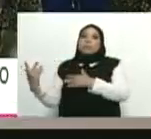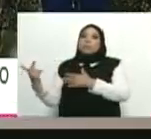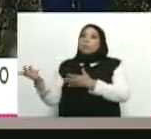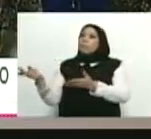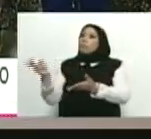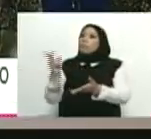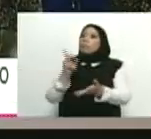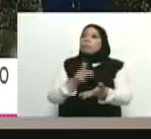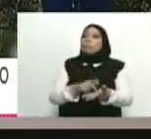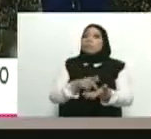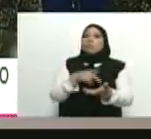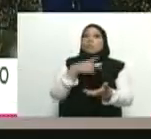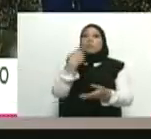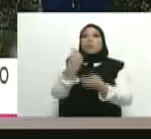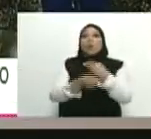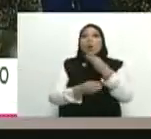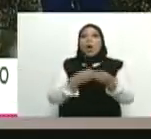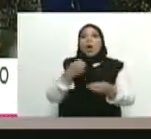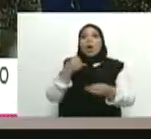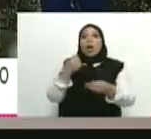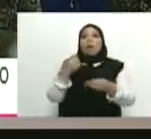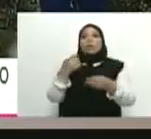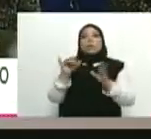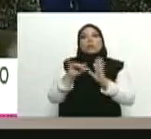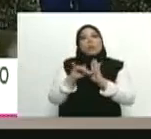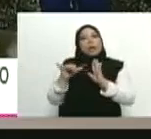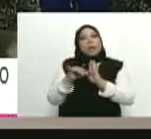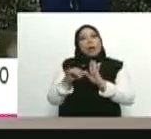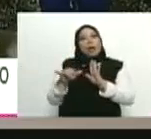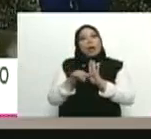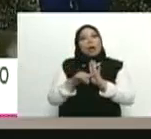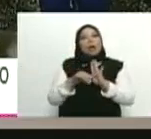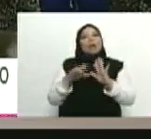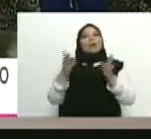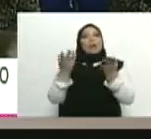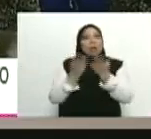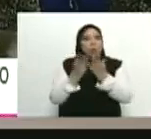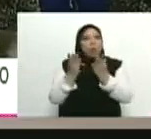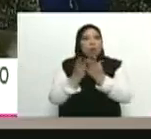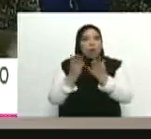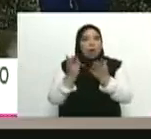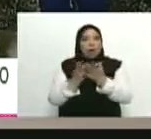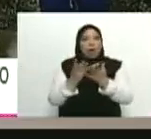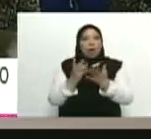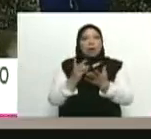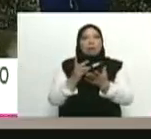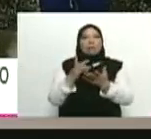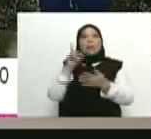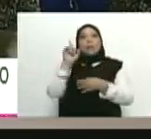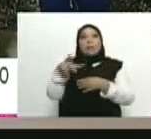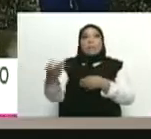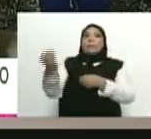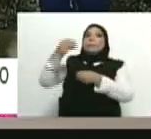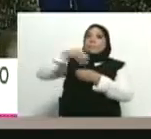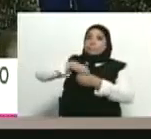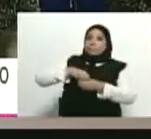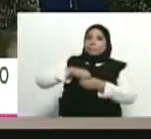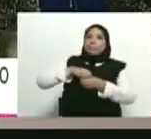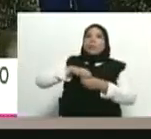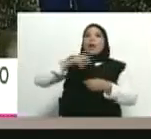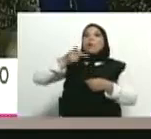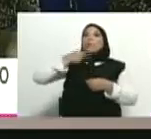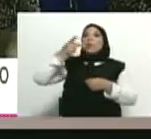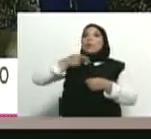Pertenezco al Consejo Comunal. Muy cerca aquí de la institución, pero además formo parte del equipo